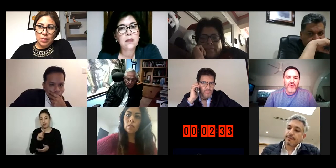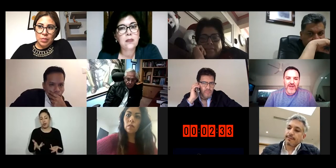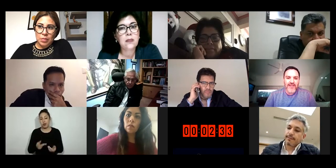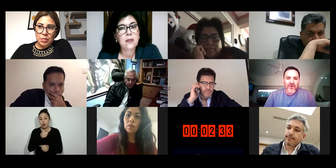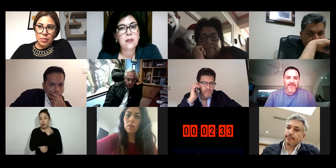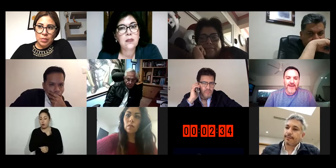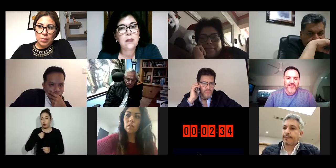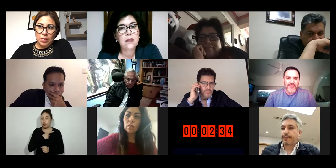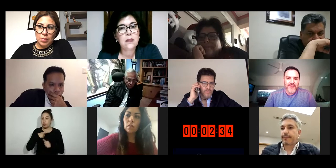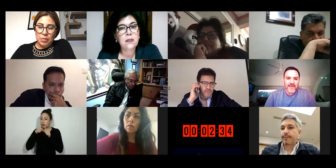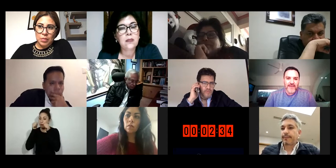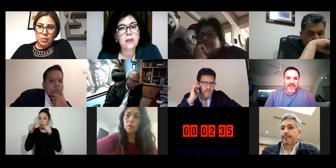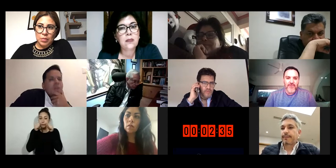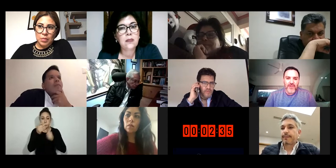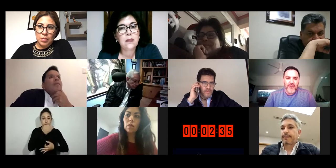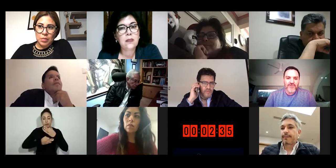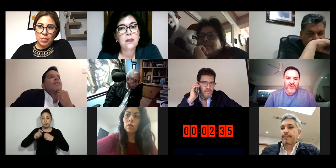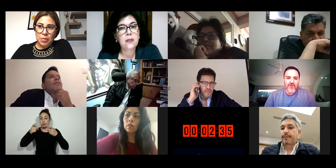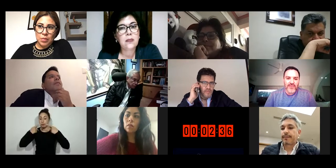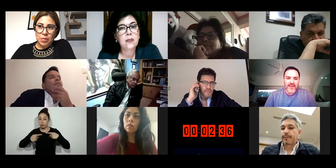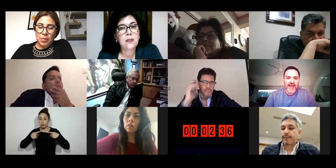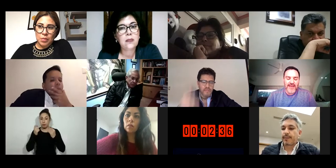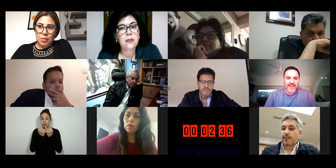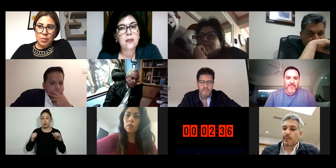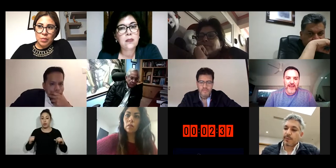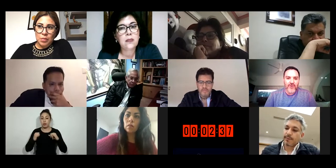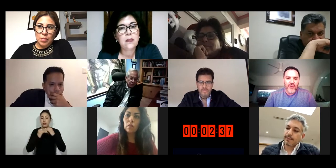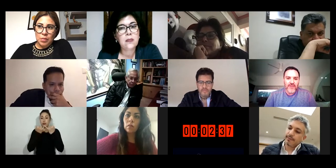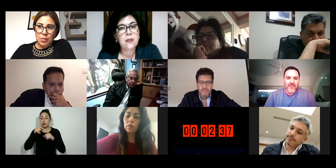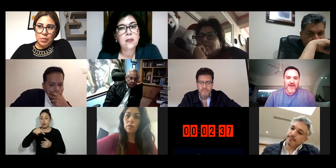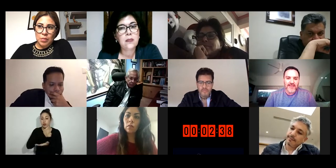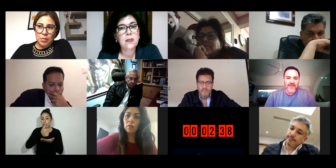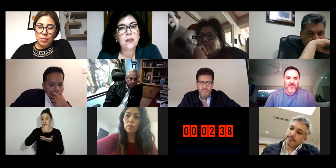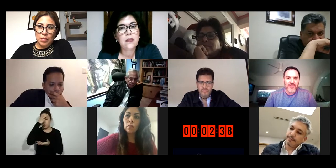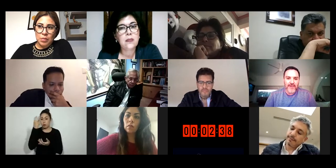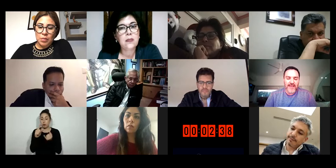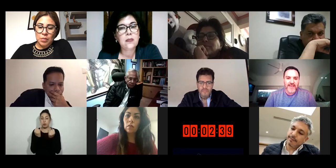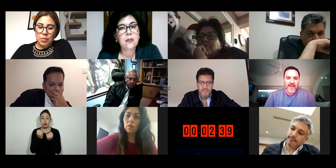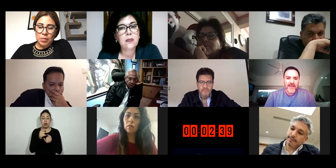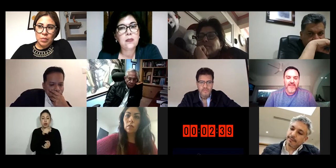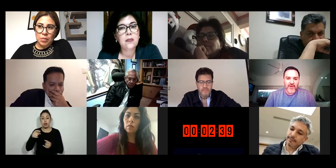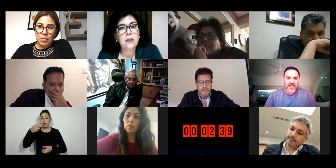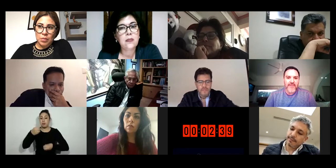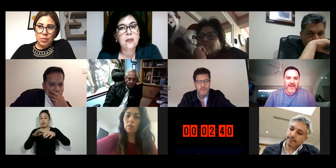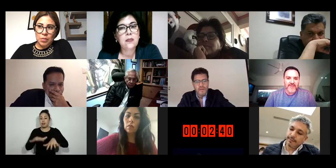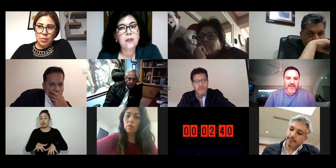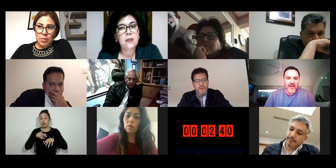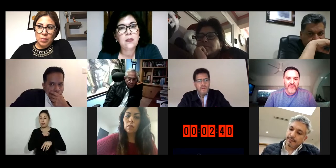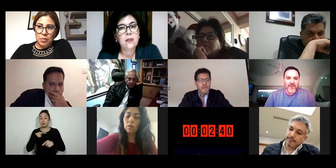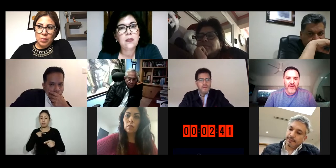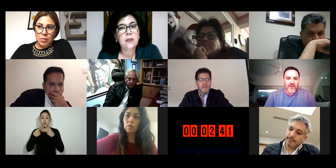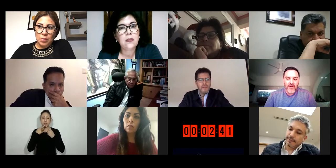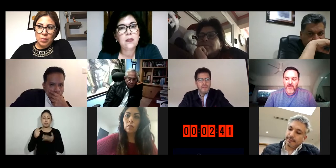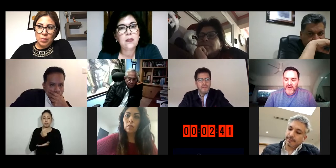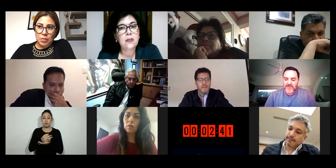obligado a escuchar a todas las partes y debió de haber escuchado lo que tenía que decir el Pleno de Magistrados con independencia de lo que ya ha manifestado la